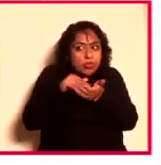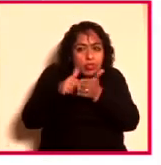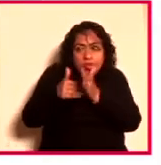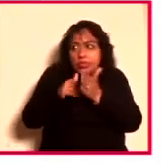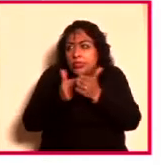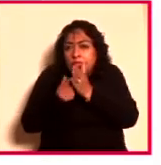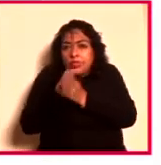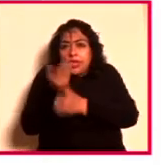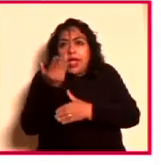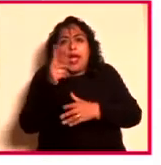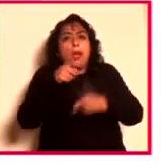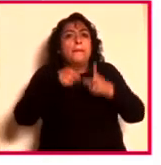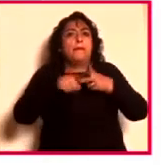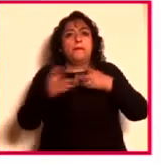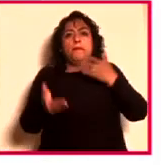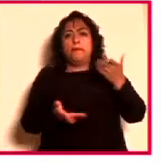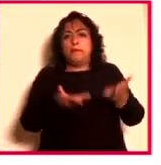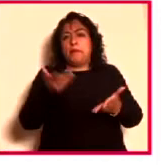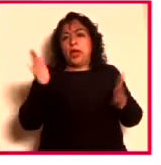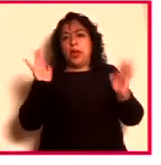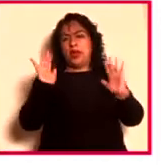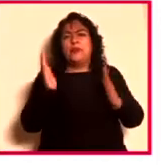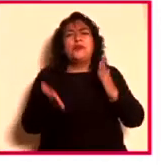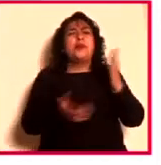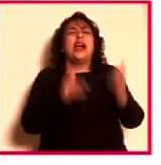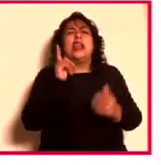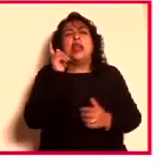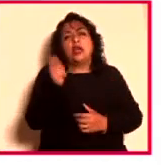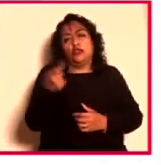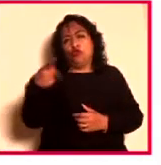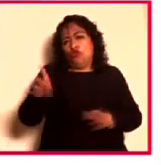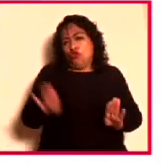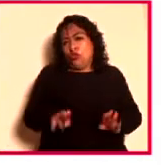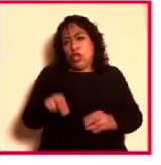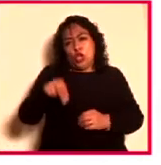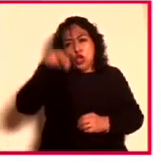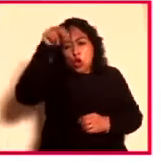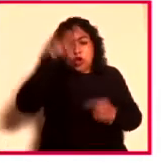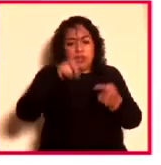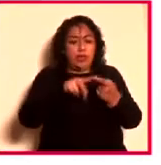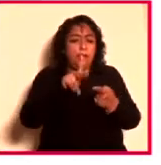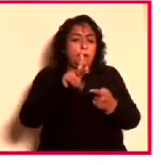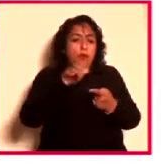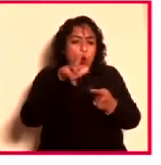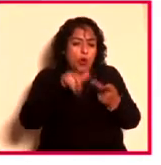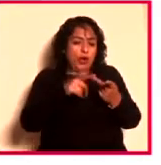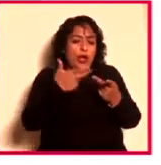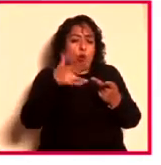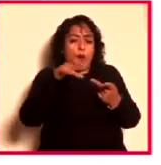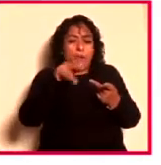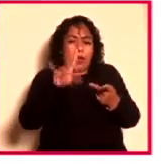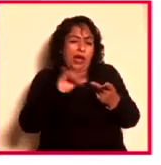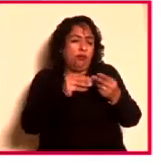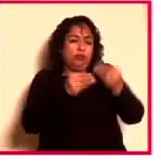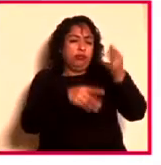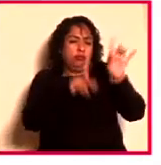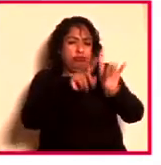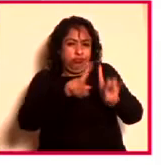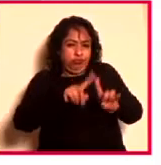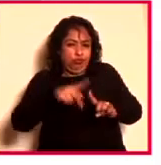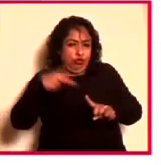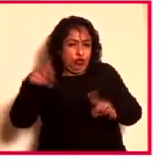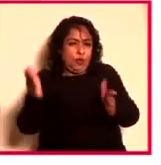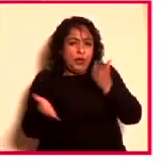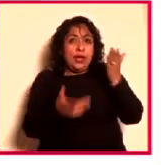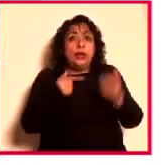empezaban a bailar. ¿Qué es lo que bailan? Bailan los ritmos norteños, polka, chotín, redoba, guapango, etcétera. La Laguna de